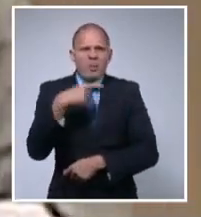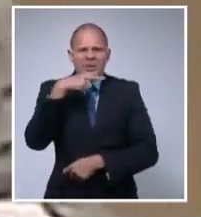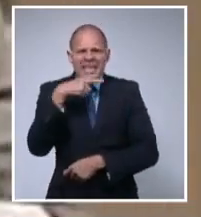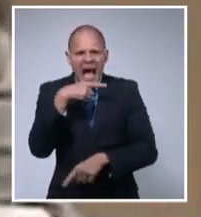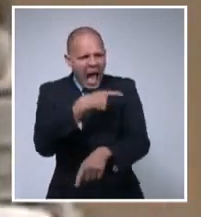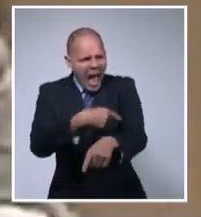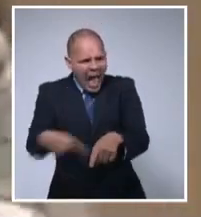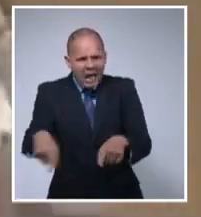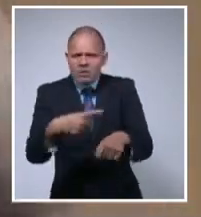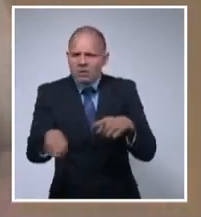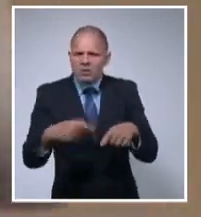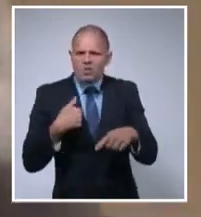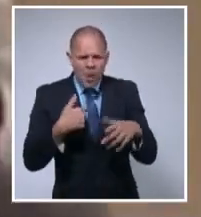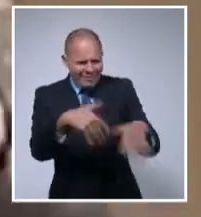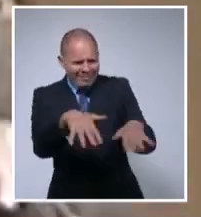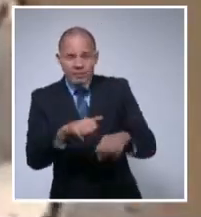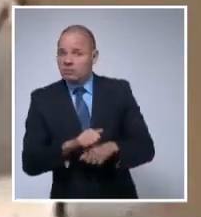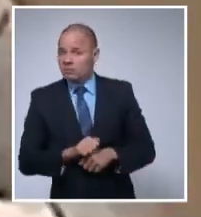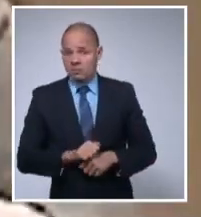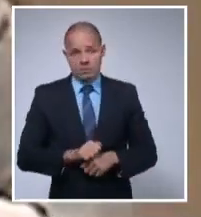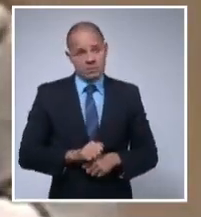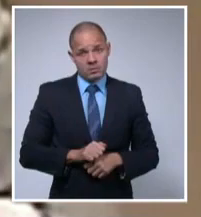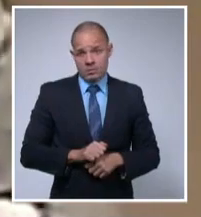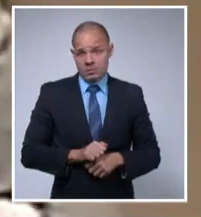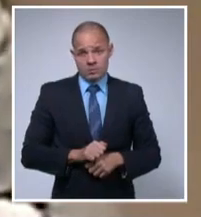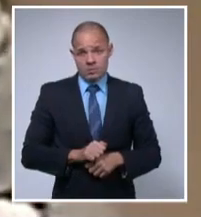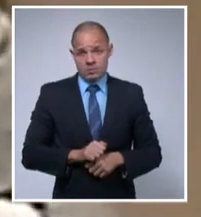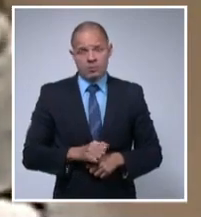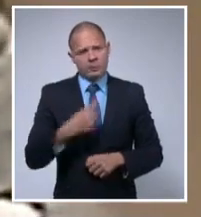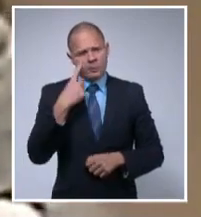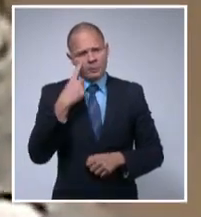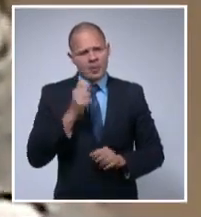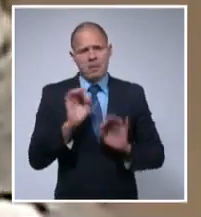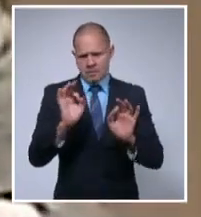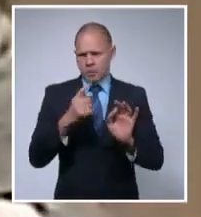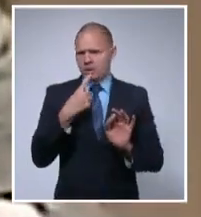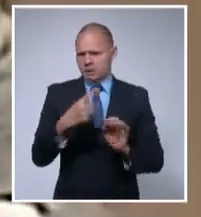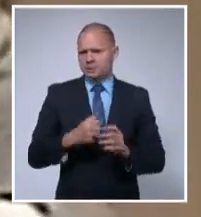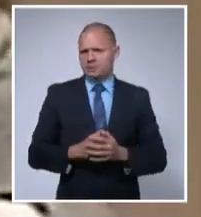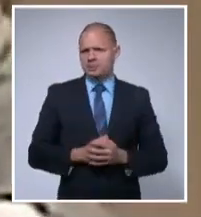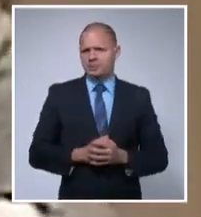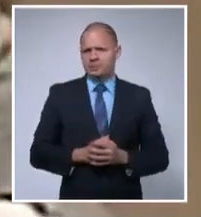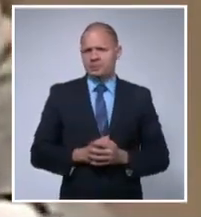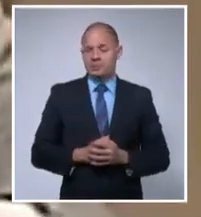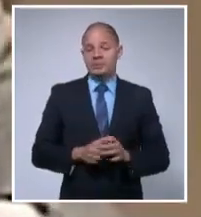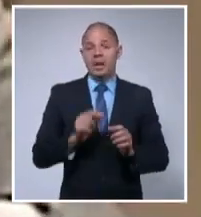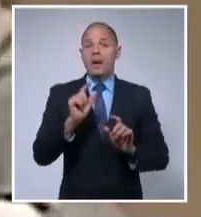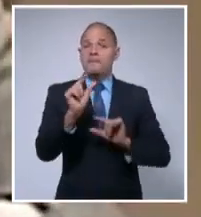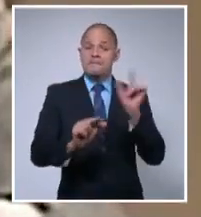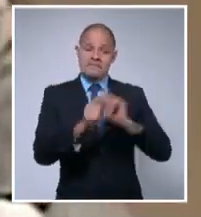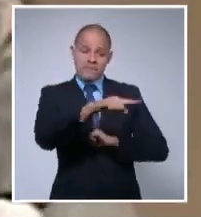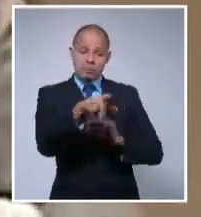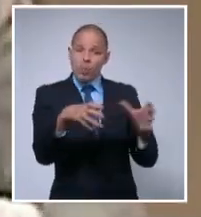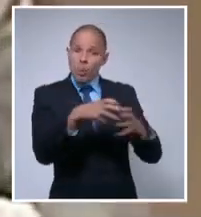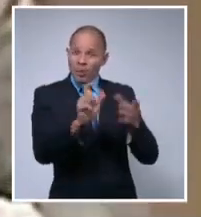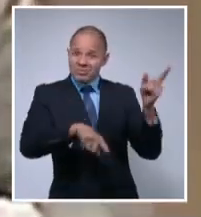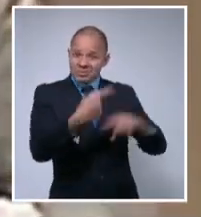Y no lo vamos a tolerar. Ni tendrán aquí ninguna prerrogativa, eso sí se lo digo muy claro a todo el mundo. Los contrarrevolucionarios no tendrán